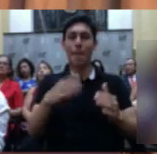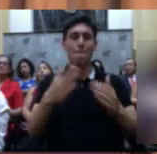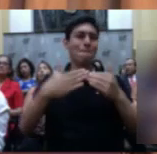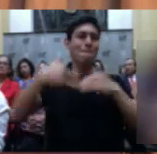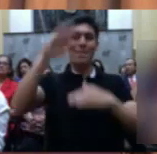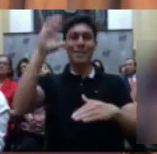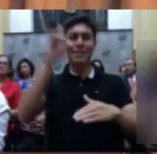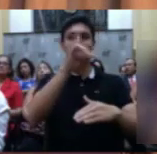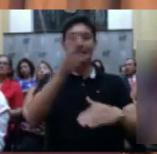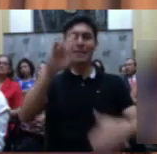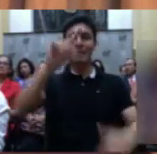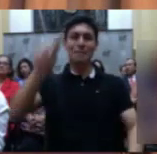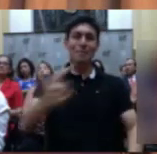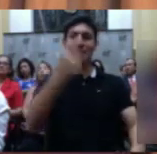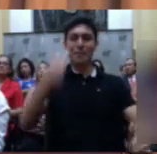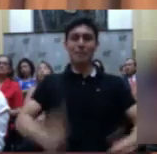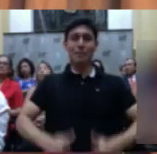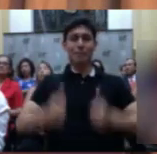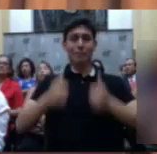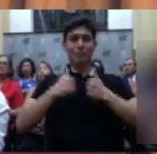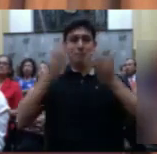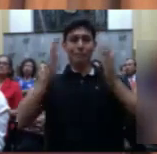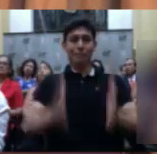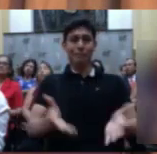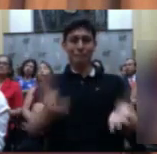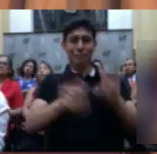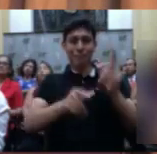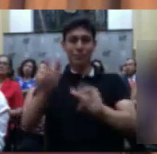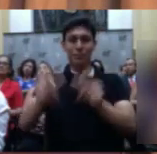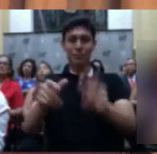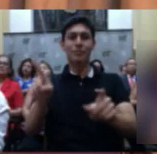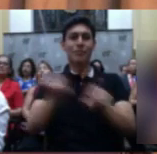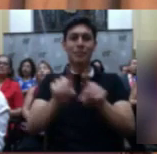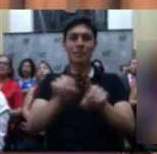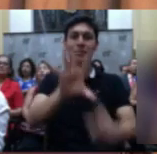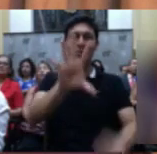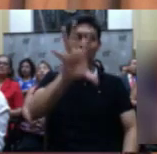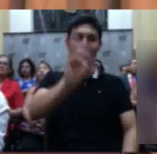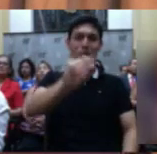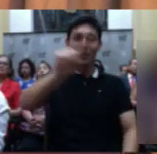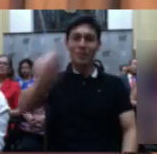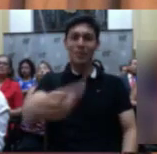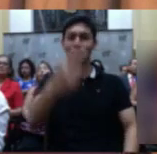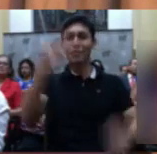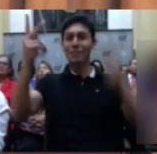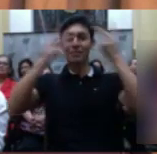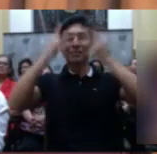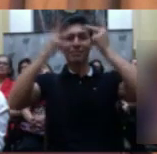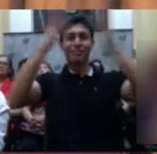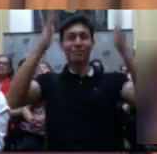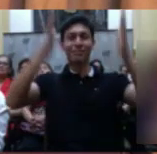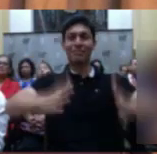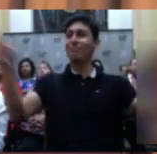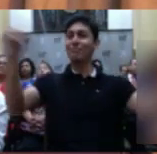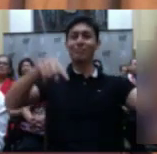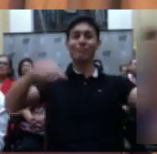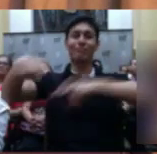habitantes y los más de 150.000 visitantes que transitan por sus calles